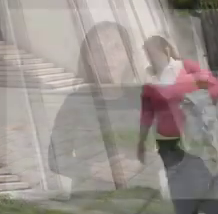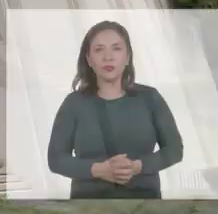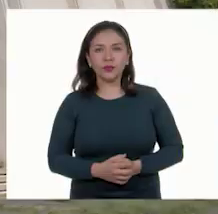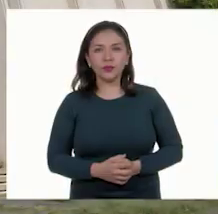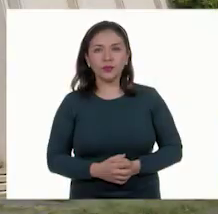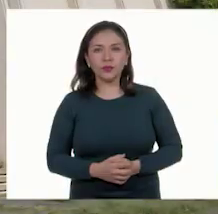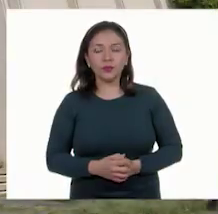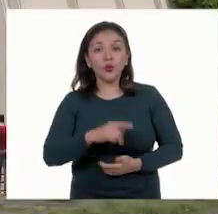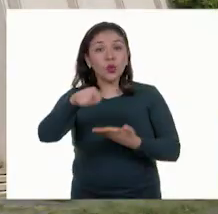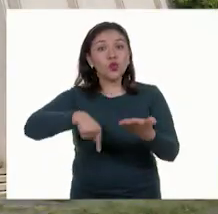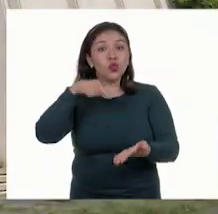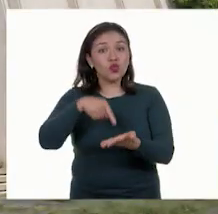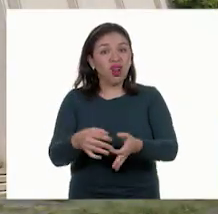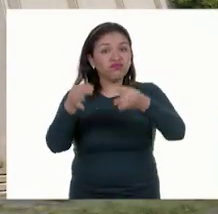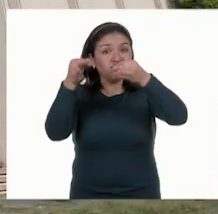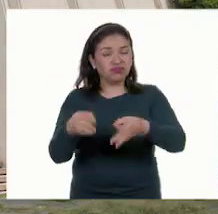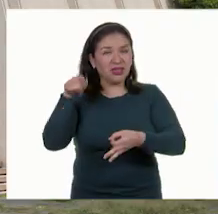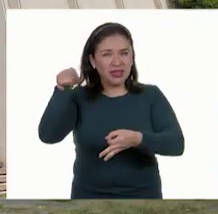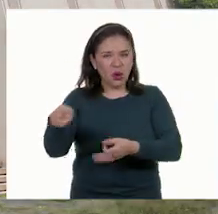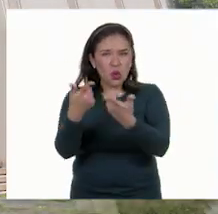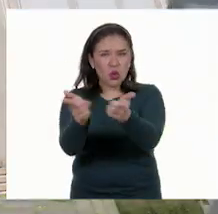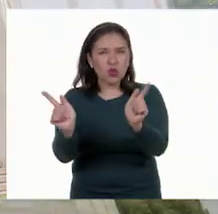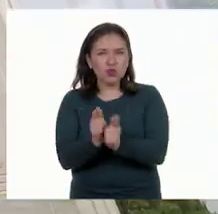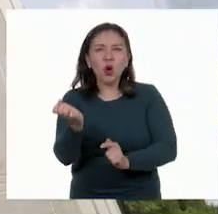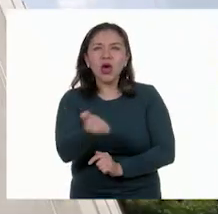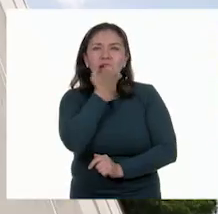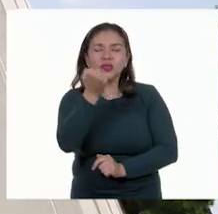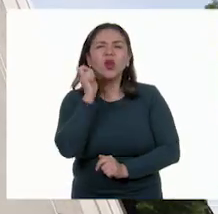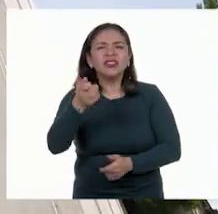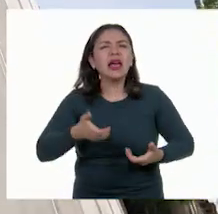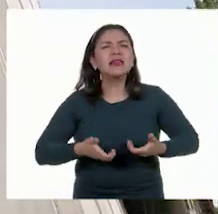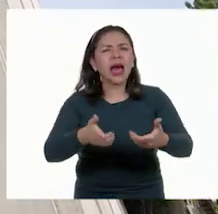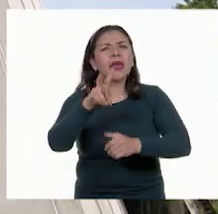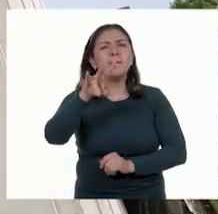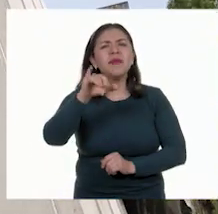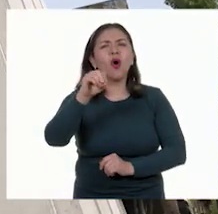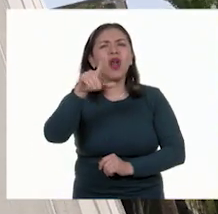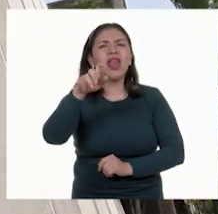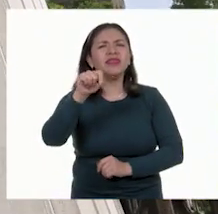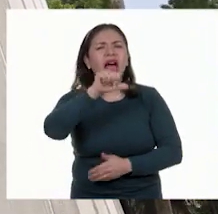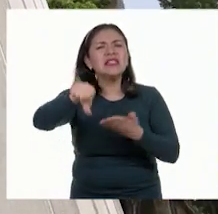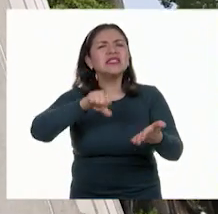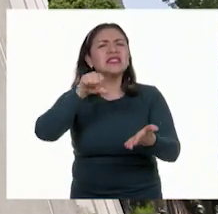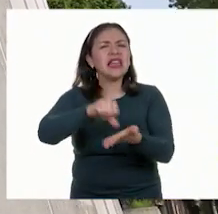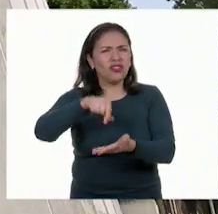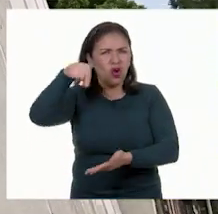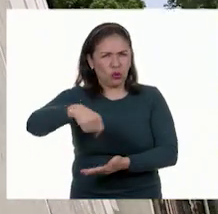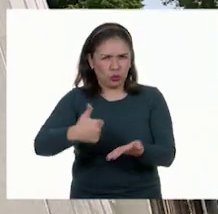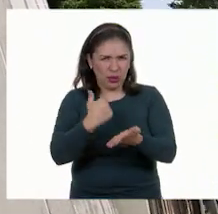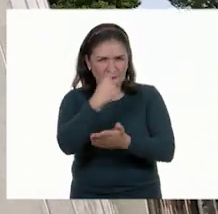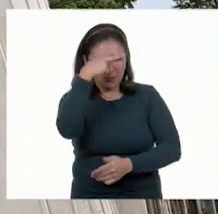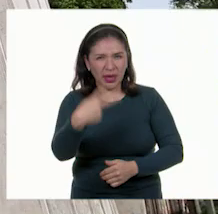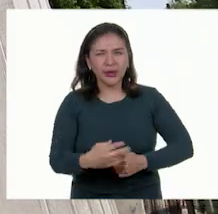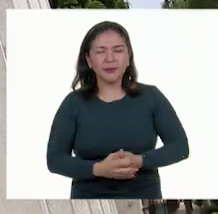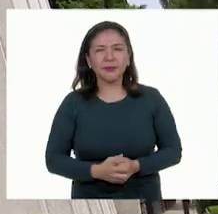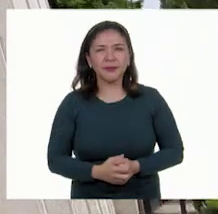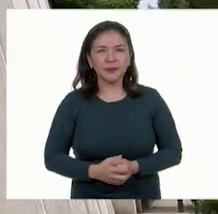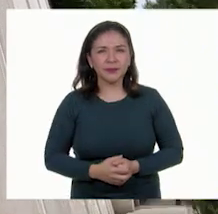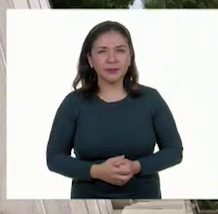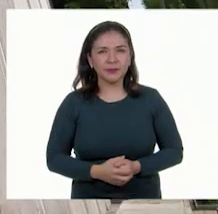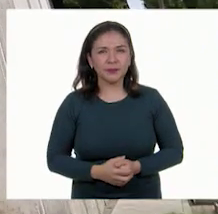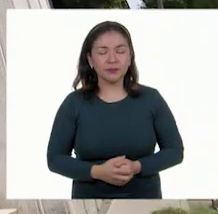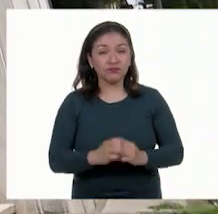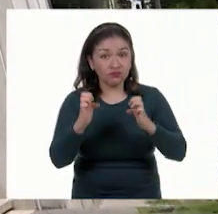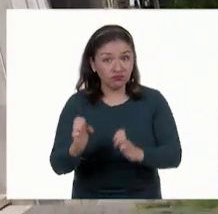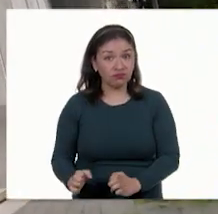La sede del ballet folclórico y su escuela se ubican en la calle de Violeta, en el centro histórico de la Ciudad de México.